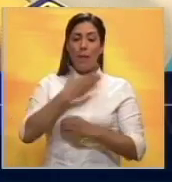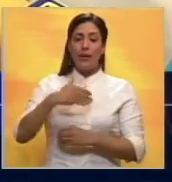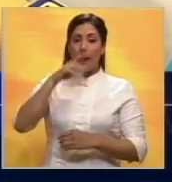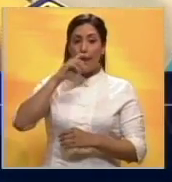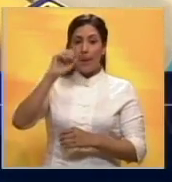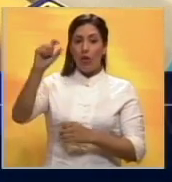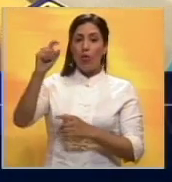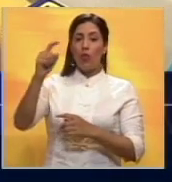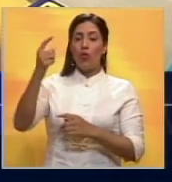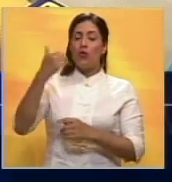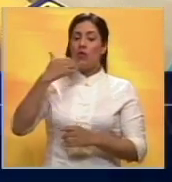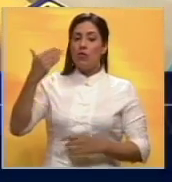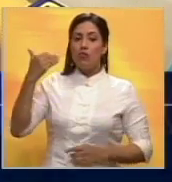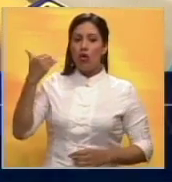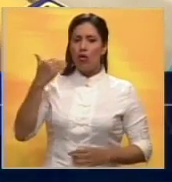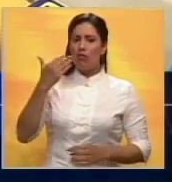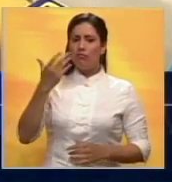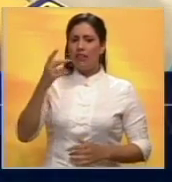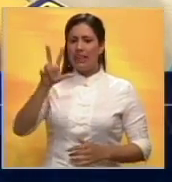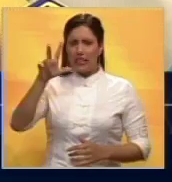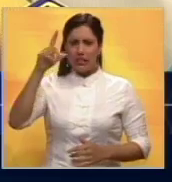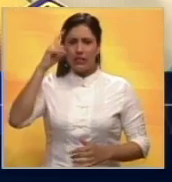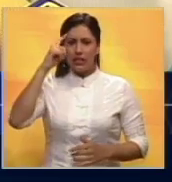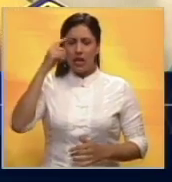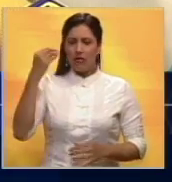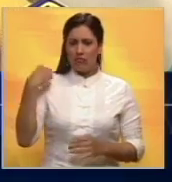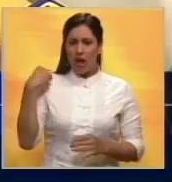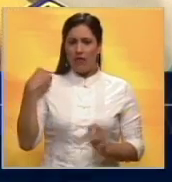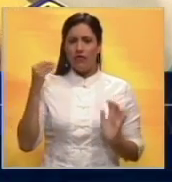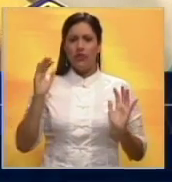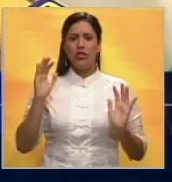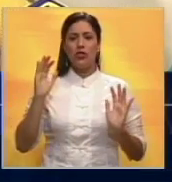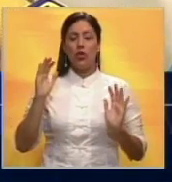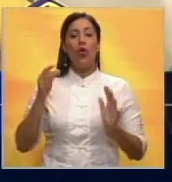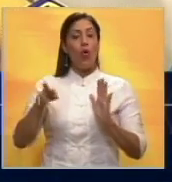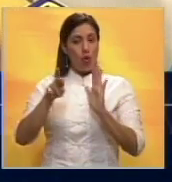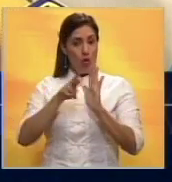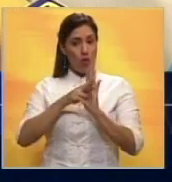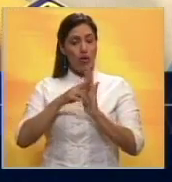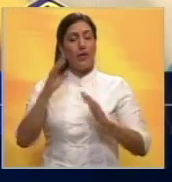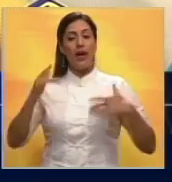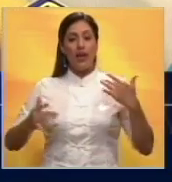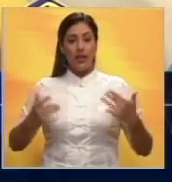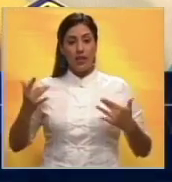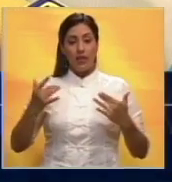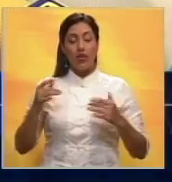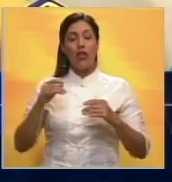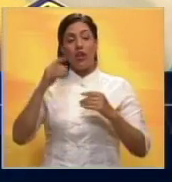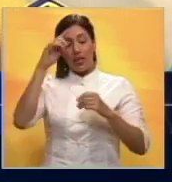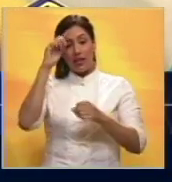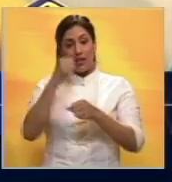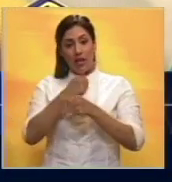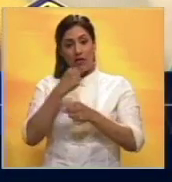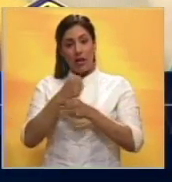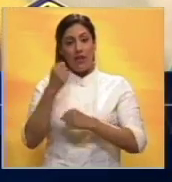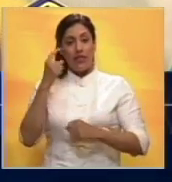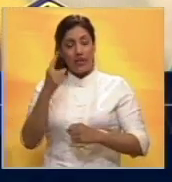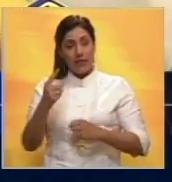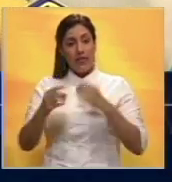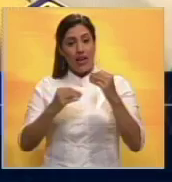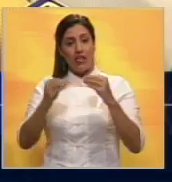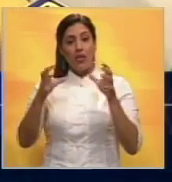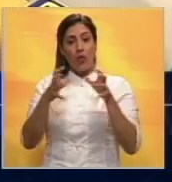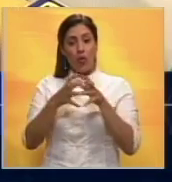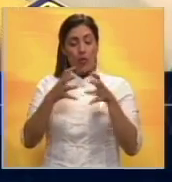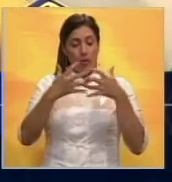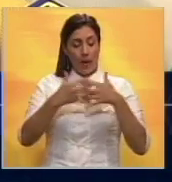Nicolás Maduro Hace escasamente 3 días anunció el reinicio de las actividades de las obras que están en ejecución con